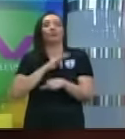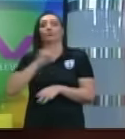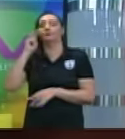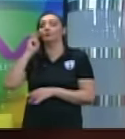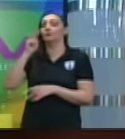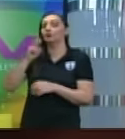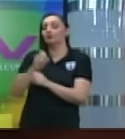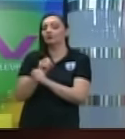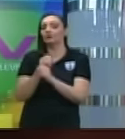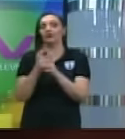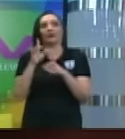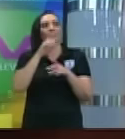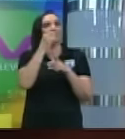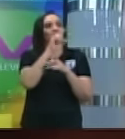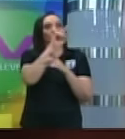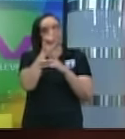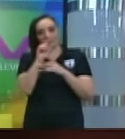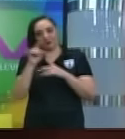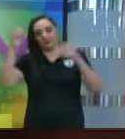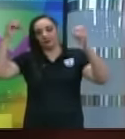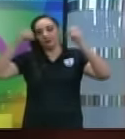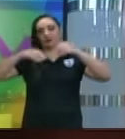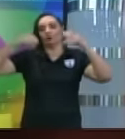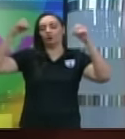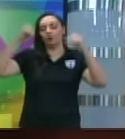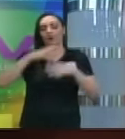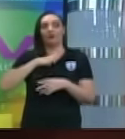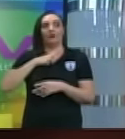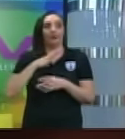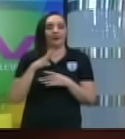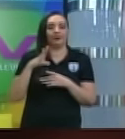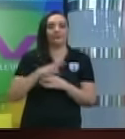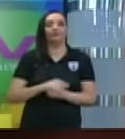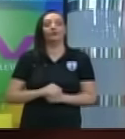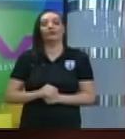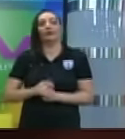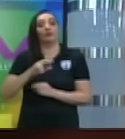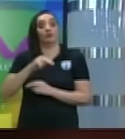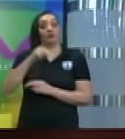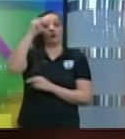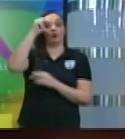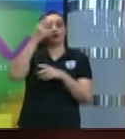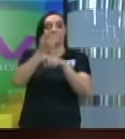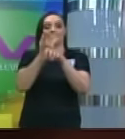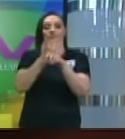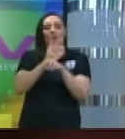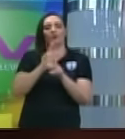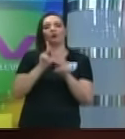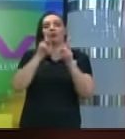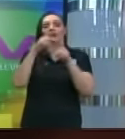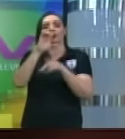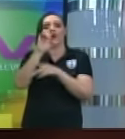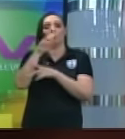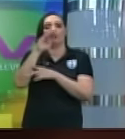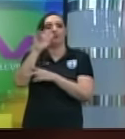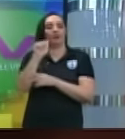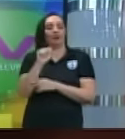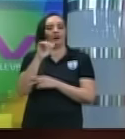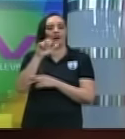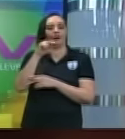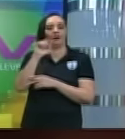ver claramente esta línea de precipitaciones, de tormentas extendida desde el norte del estado, el área del puente Colombia, Anáhuac,